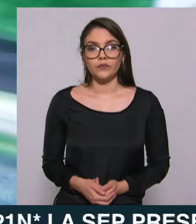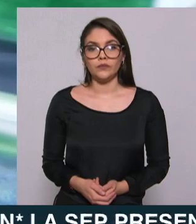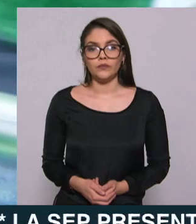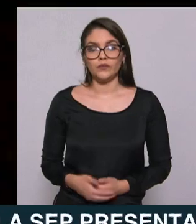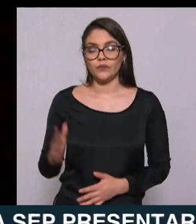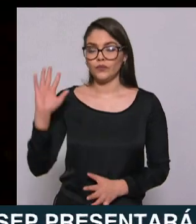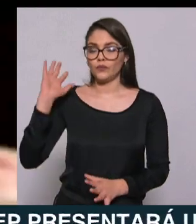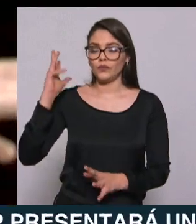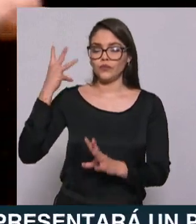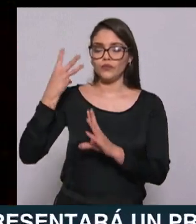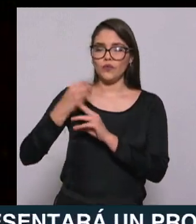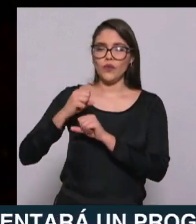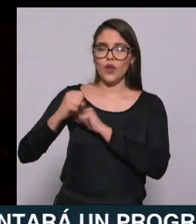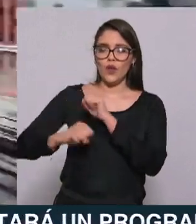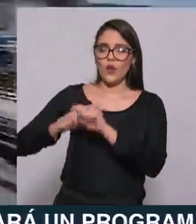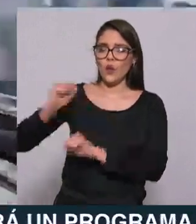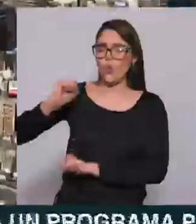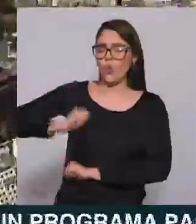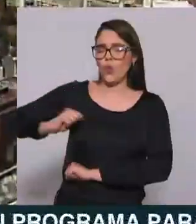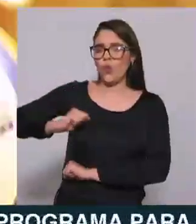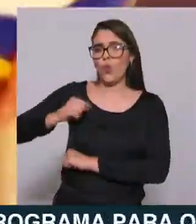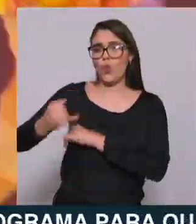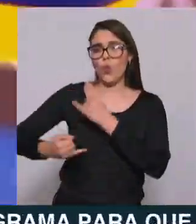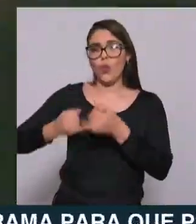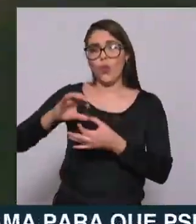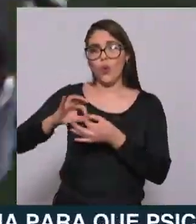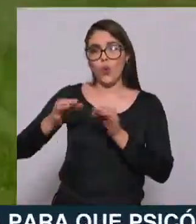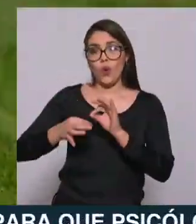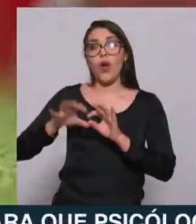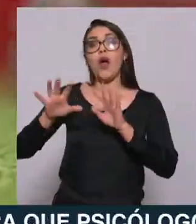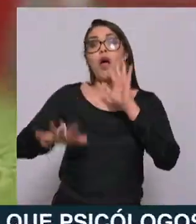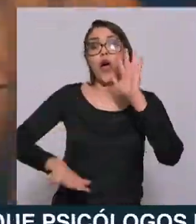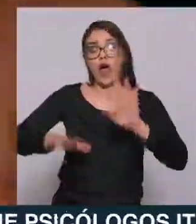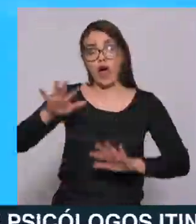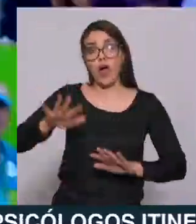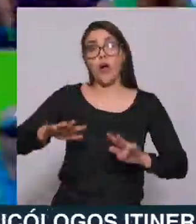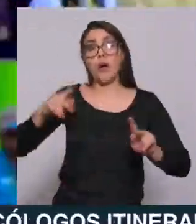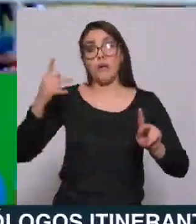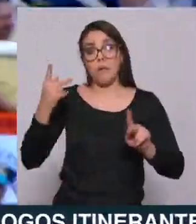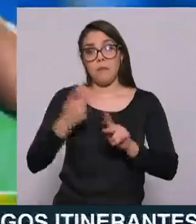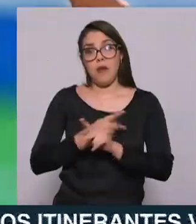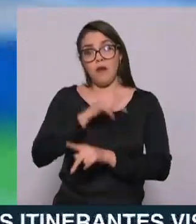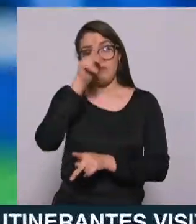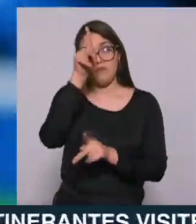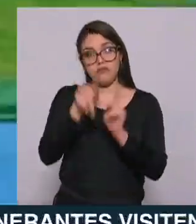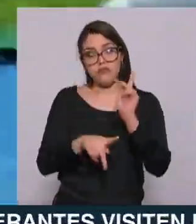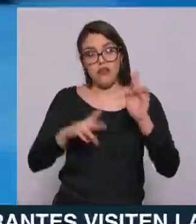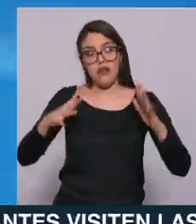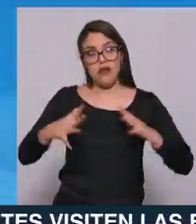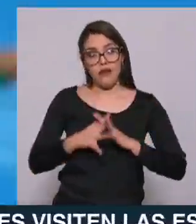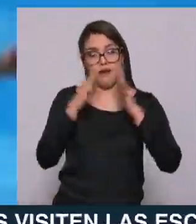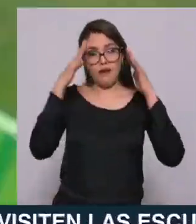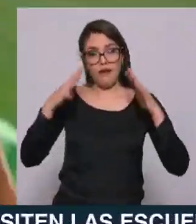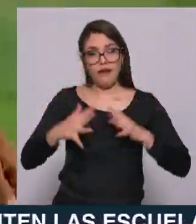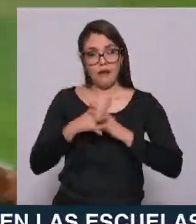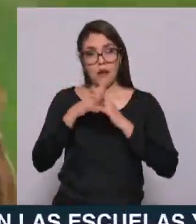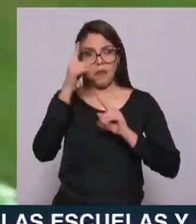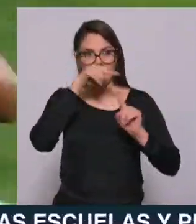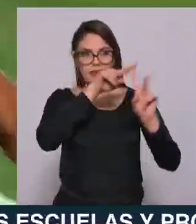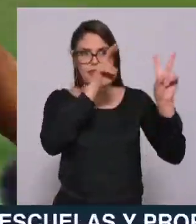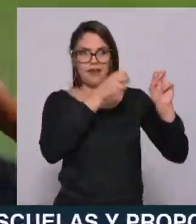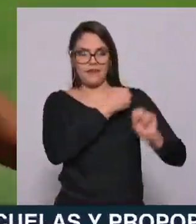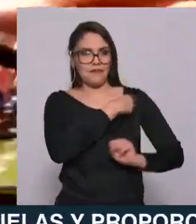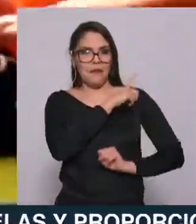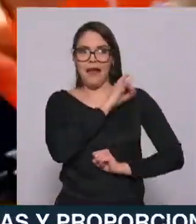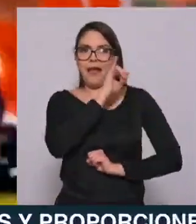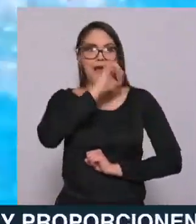Desde la era moderna, Juegos Olímpicos se han llegado a suspender por guerras, pero jamás por un tema de salud. Y es que el máximo responsable